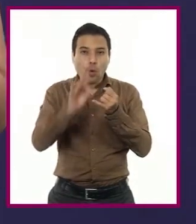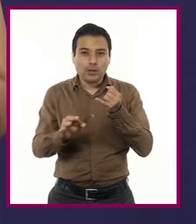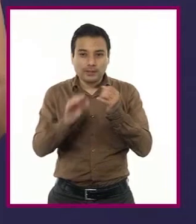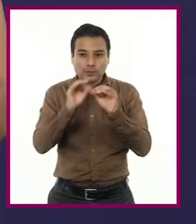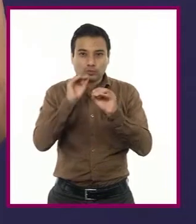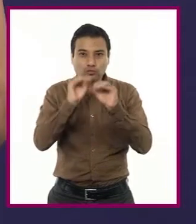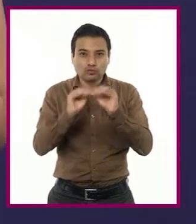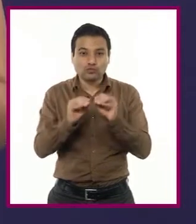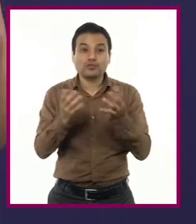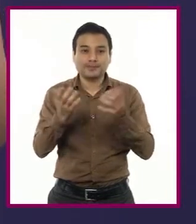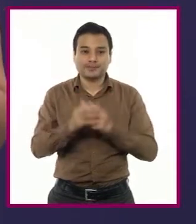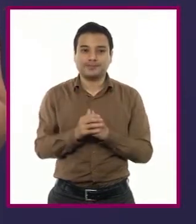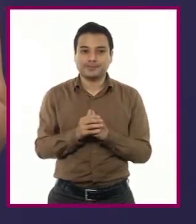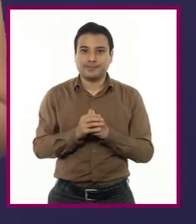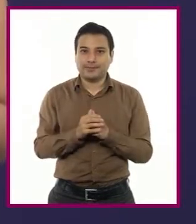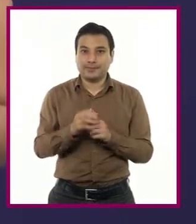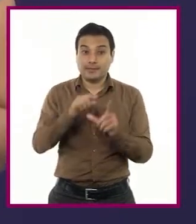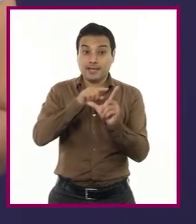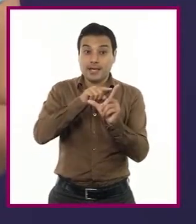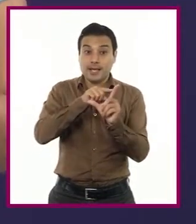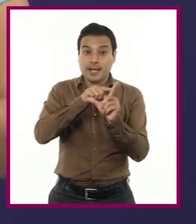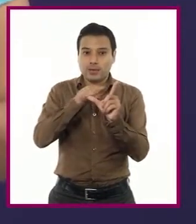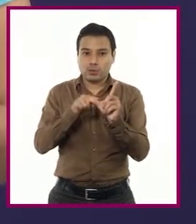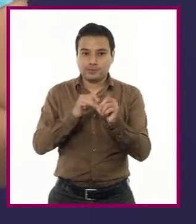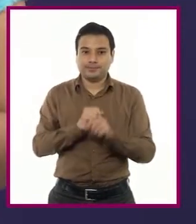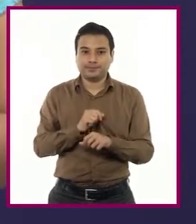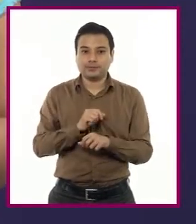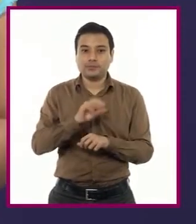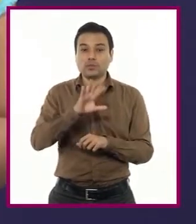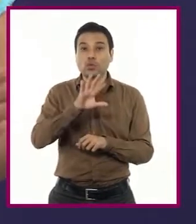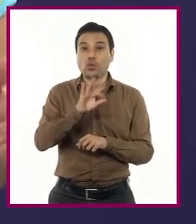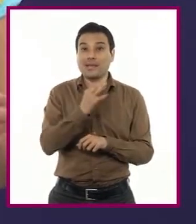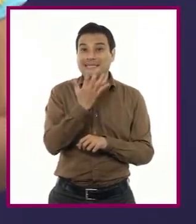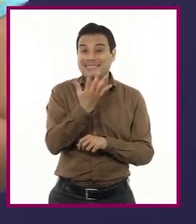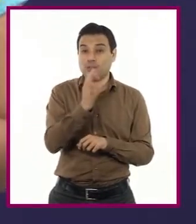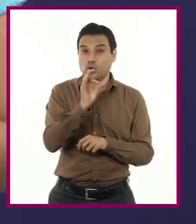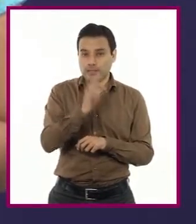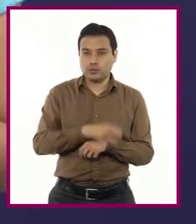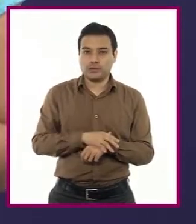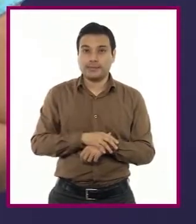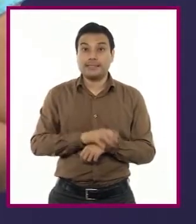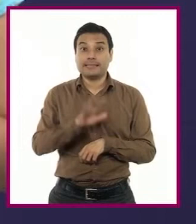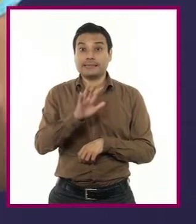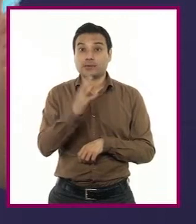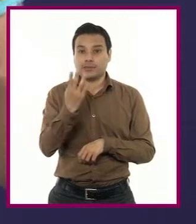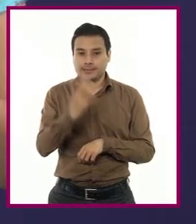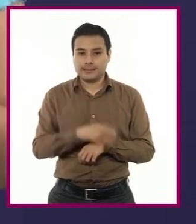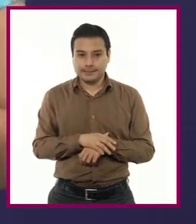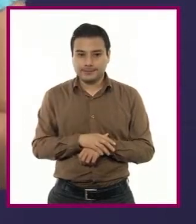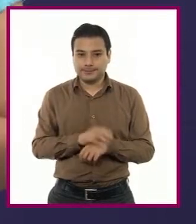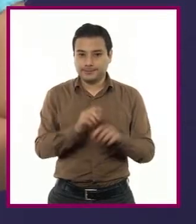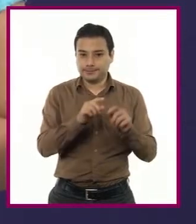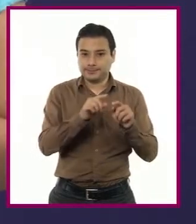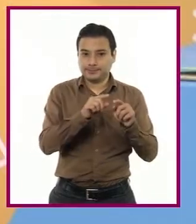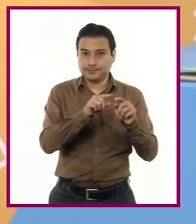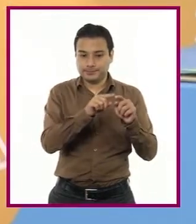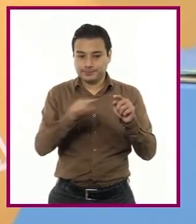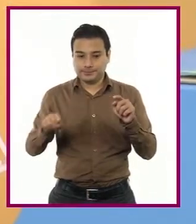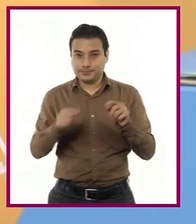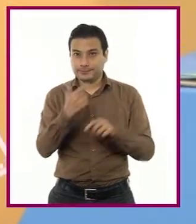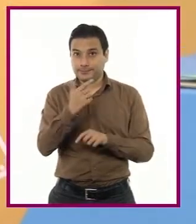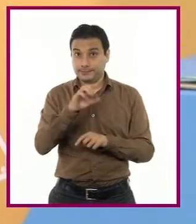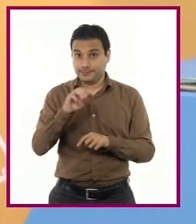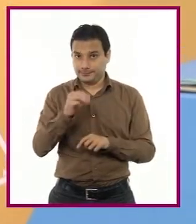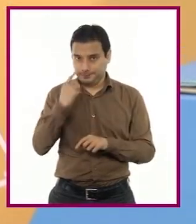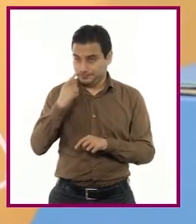sean 45 grados, 53 grados y con un lado intermedio a estos ángulos que mida 7 centímetros.